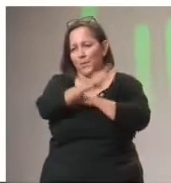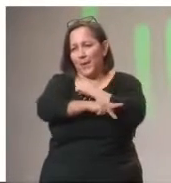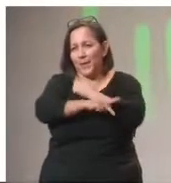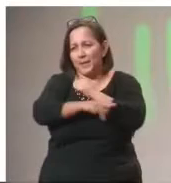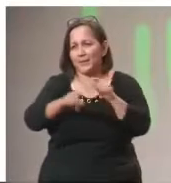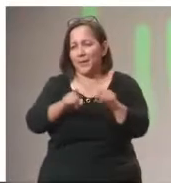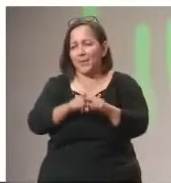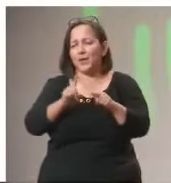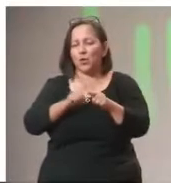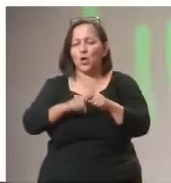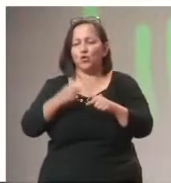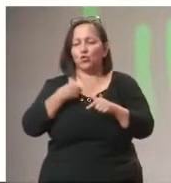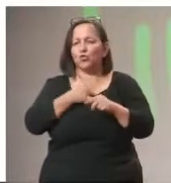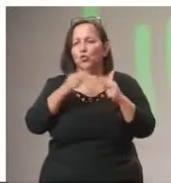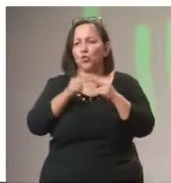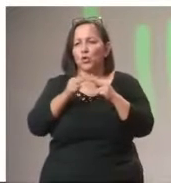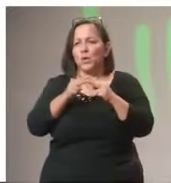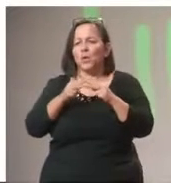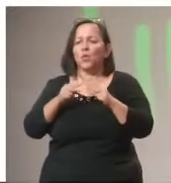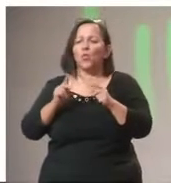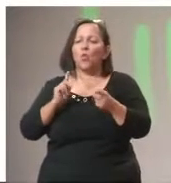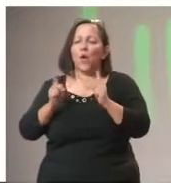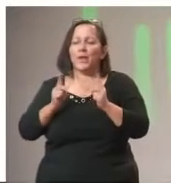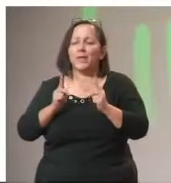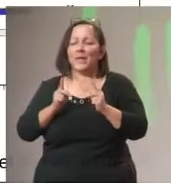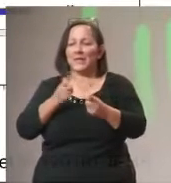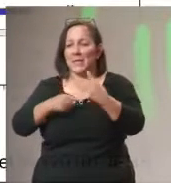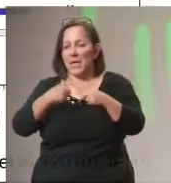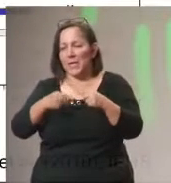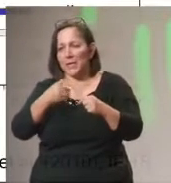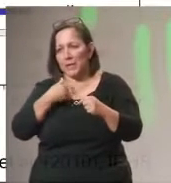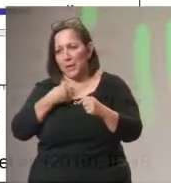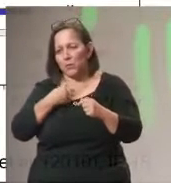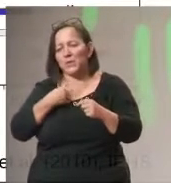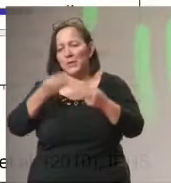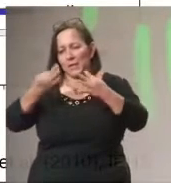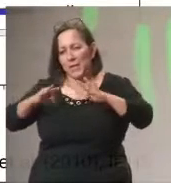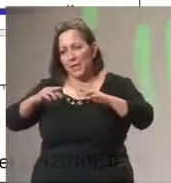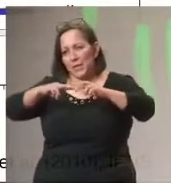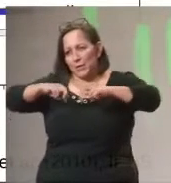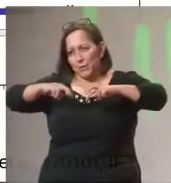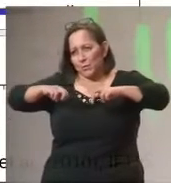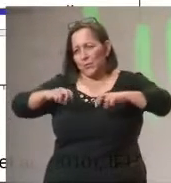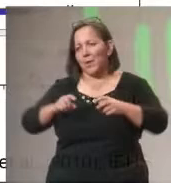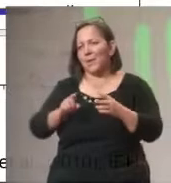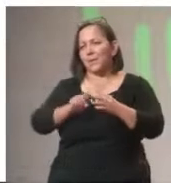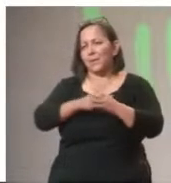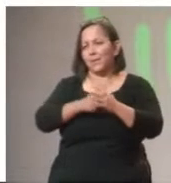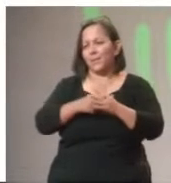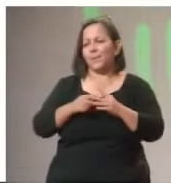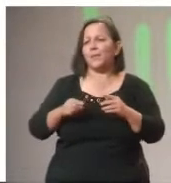y por ende podemos ver cuál es la señal de tritio que hay en los pozos y tratar de resolver el problema.